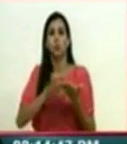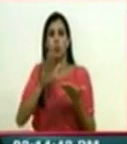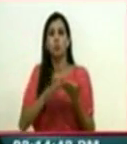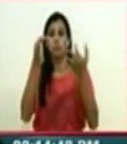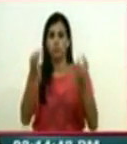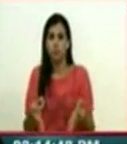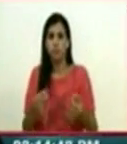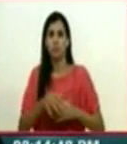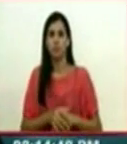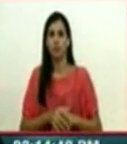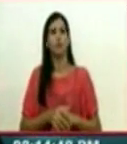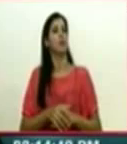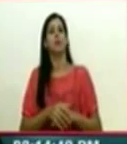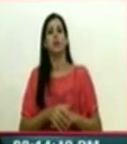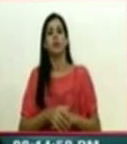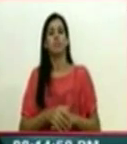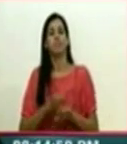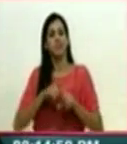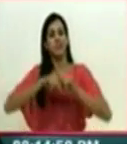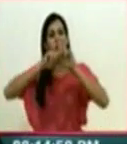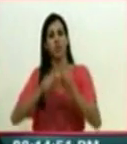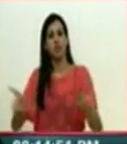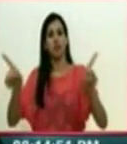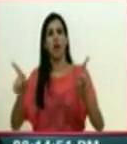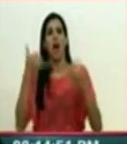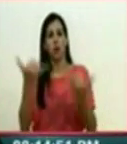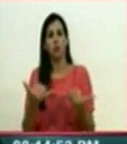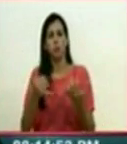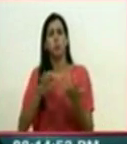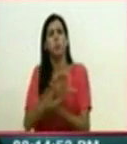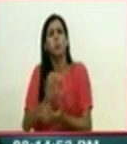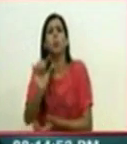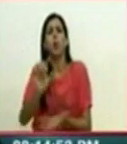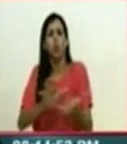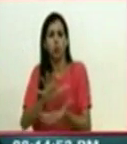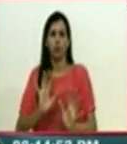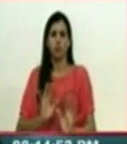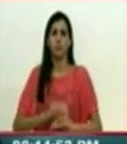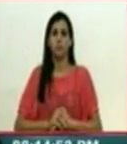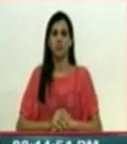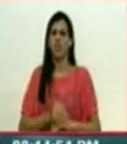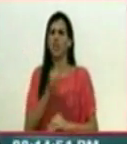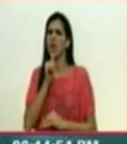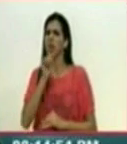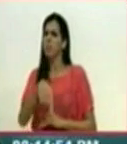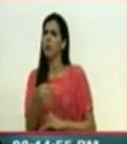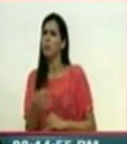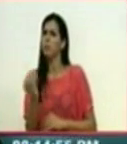definitiva de este diferendo histórico. Ahora, ¿qué está detrás de esto? También tengo que